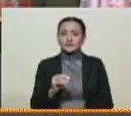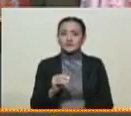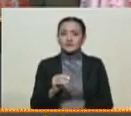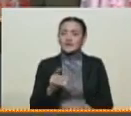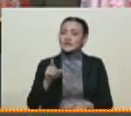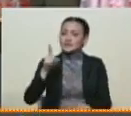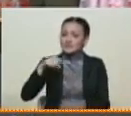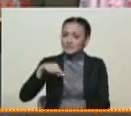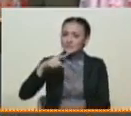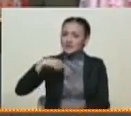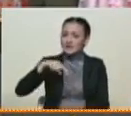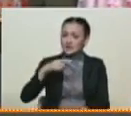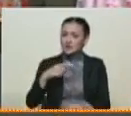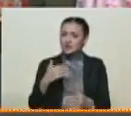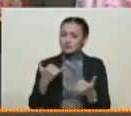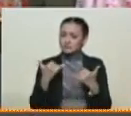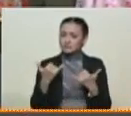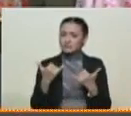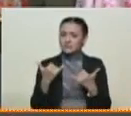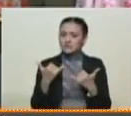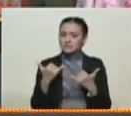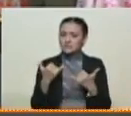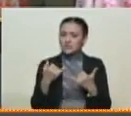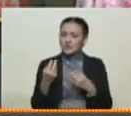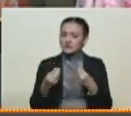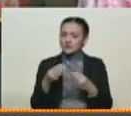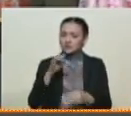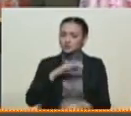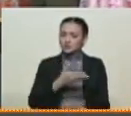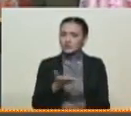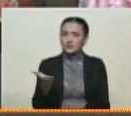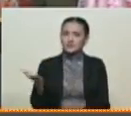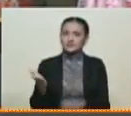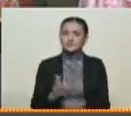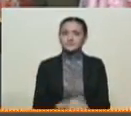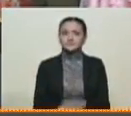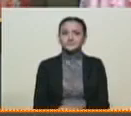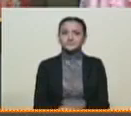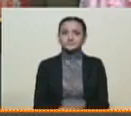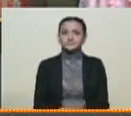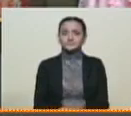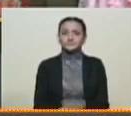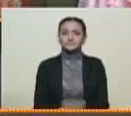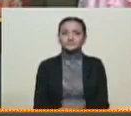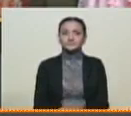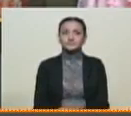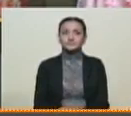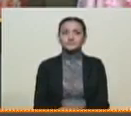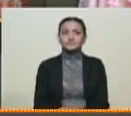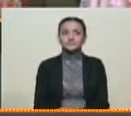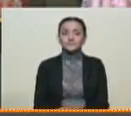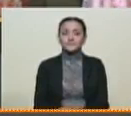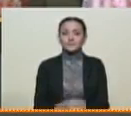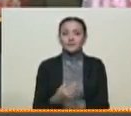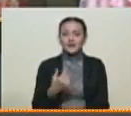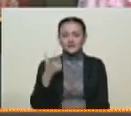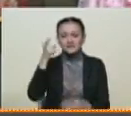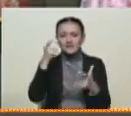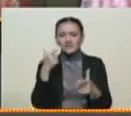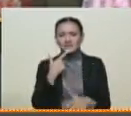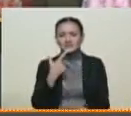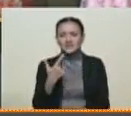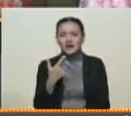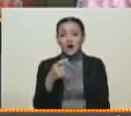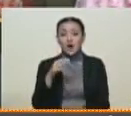también nosotros reconstruyendo la sociedad. Como decía Chávez en una de las lecturas que hacía esta mañana, la cultura